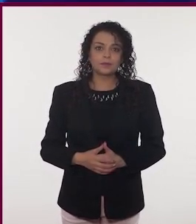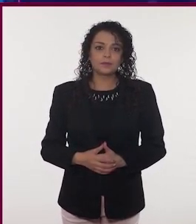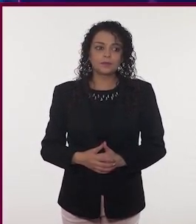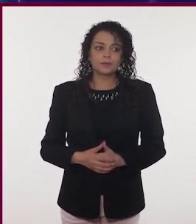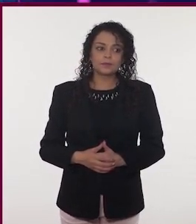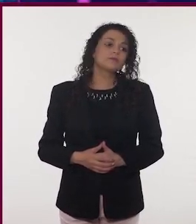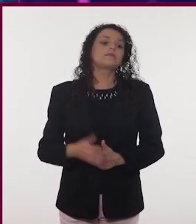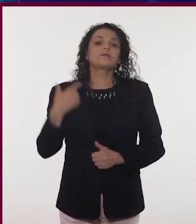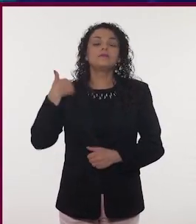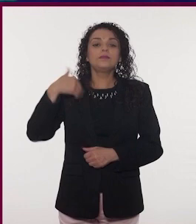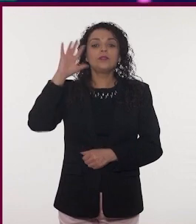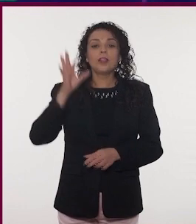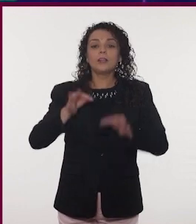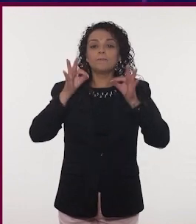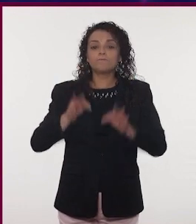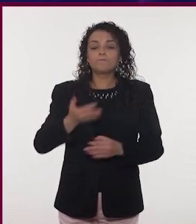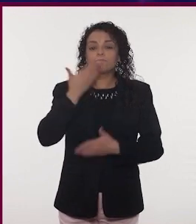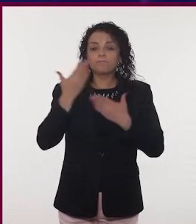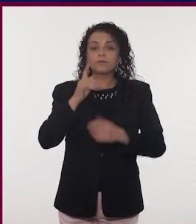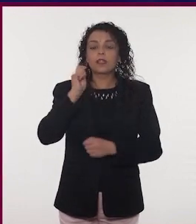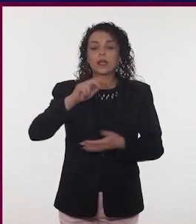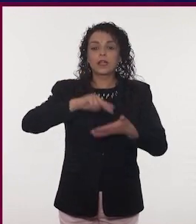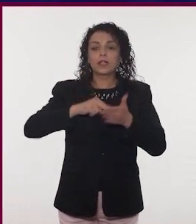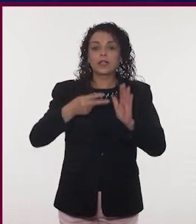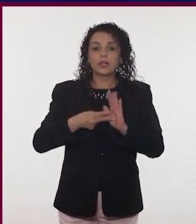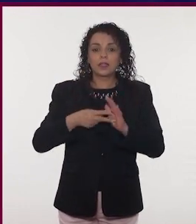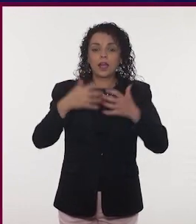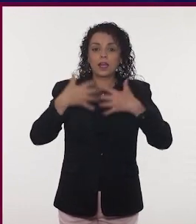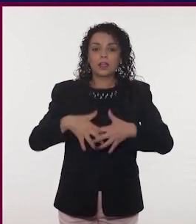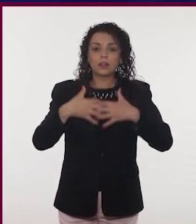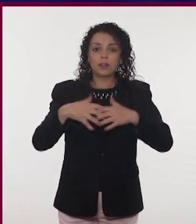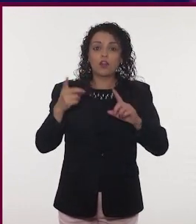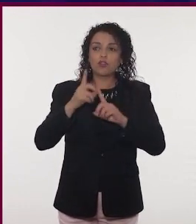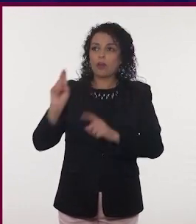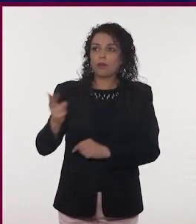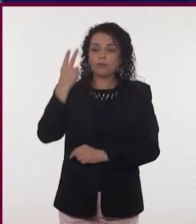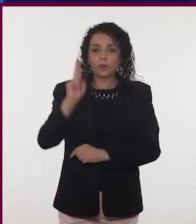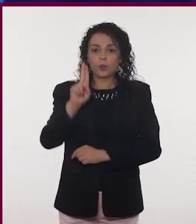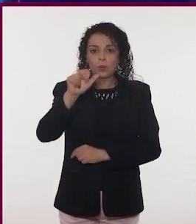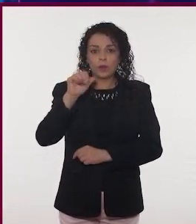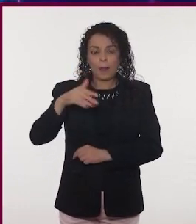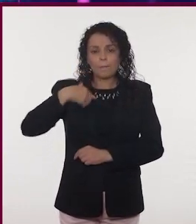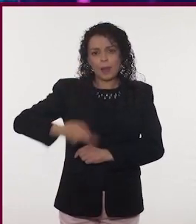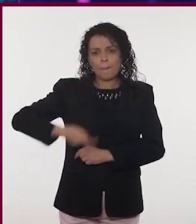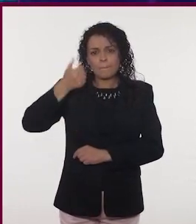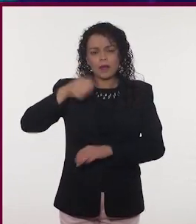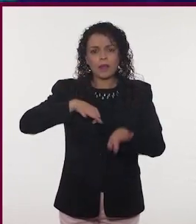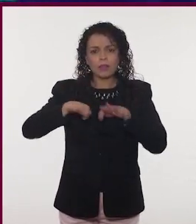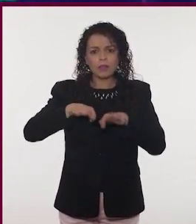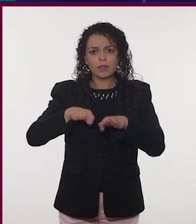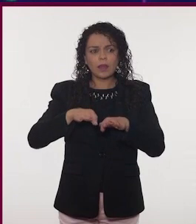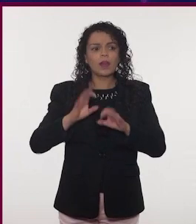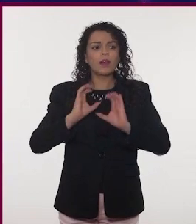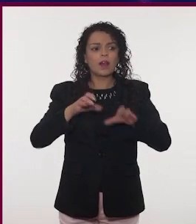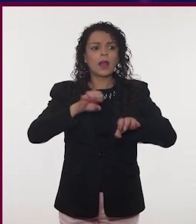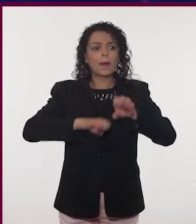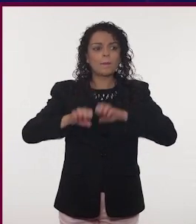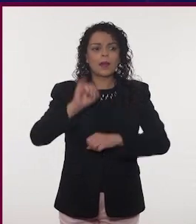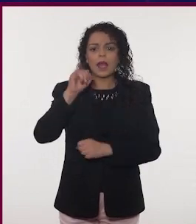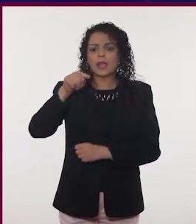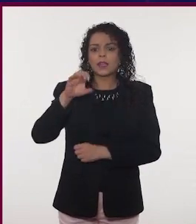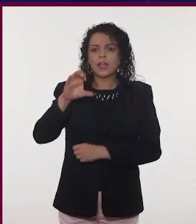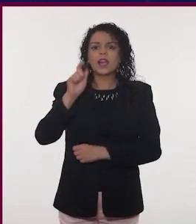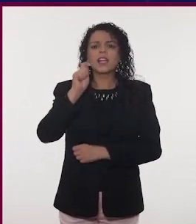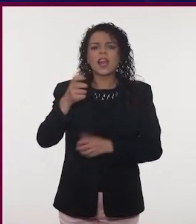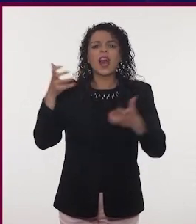Yo originalmente estudié ingeniería industrial, la estudié en la Facultad de Ingeniería de la UNAM y mi primer trabajo fue en una empresa que se llama Intec, que fabrica